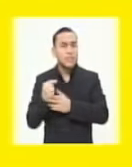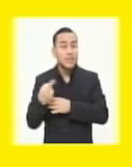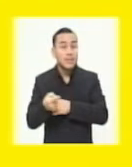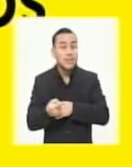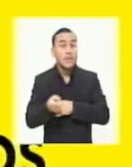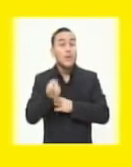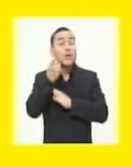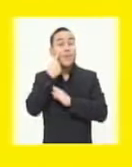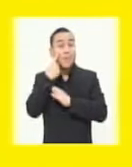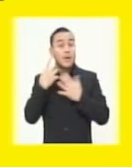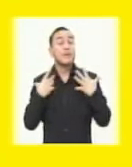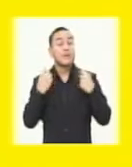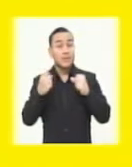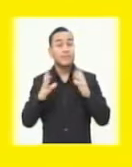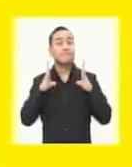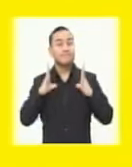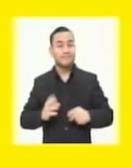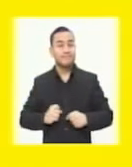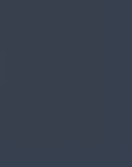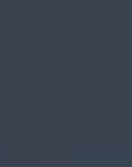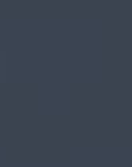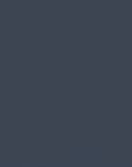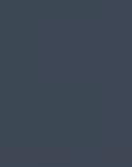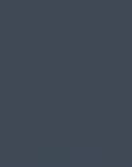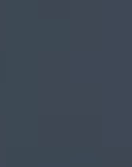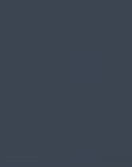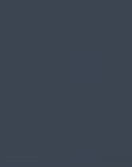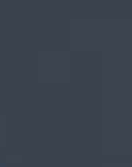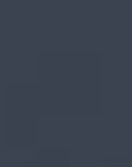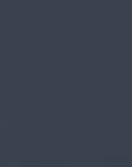y usa alcohol gel, no bajes la guardia.